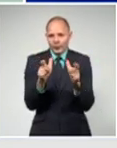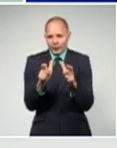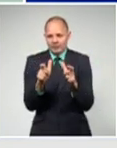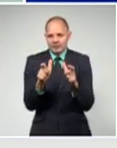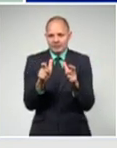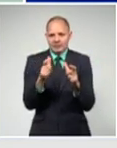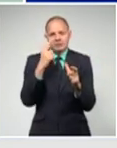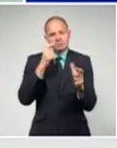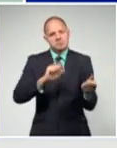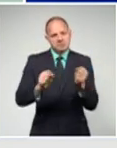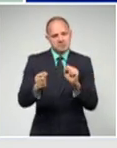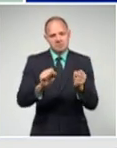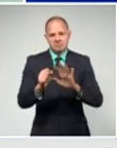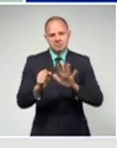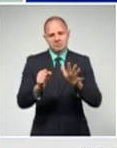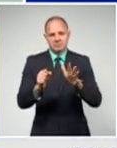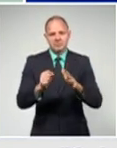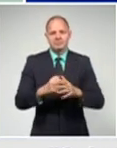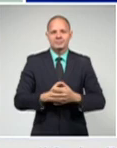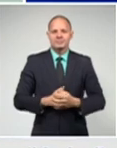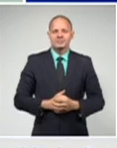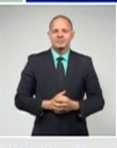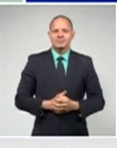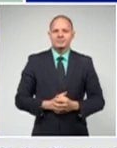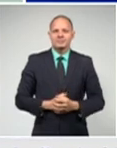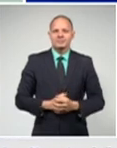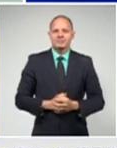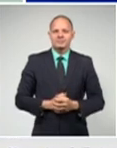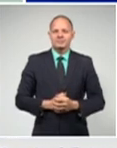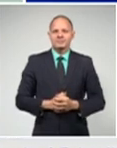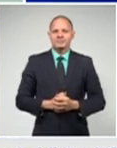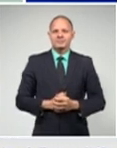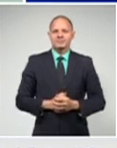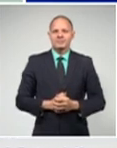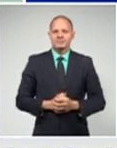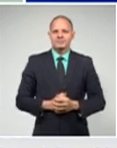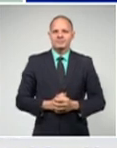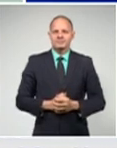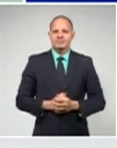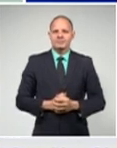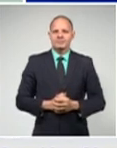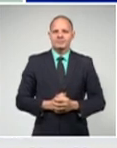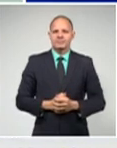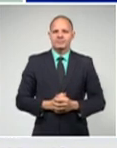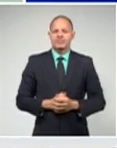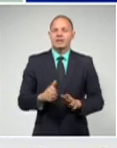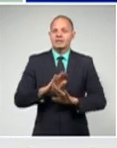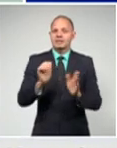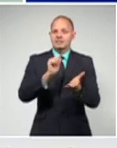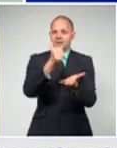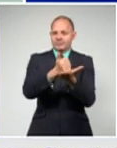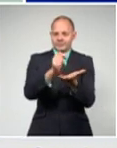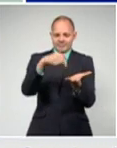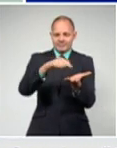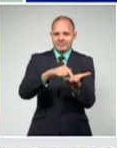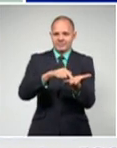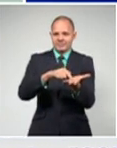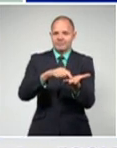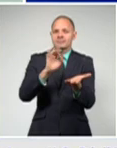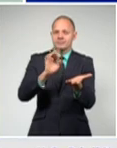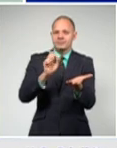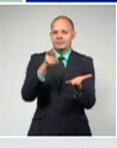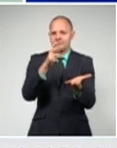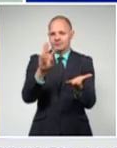una complejidad epidemiológica que la vamos a ver más adelante. Municipio Camagüey, el mayor número, además la mayor